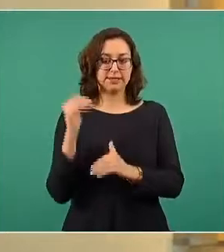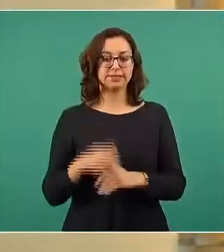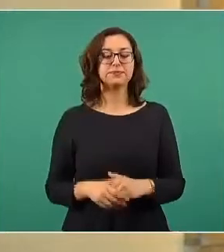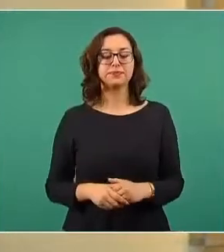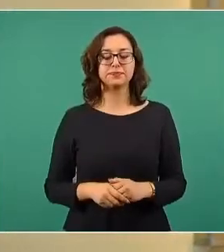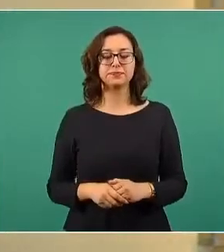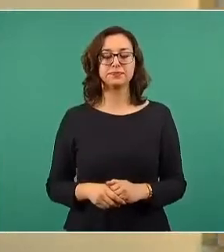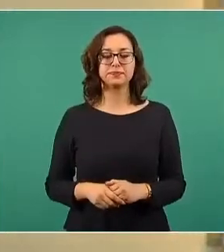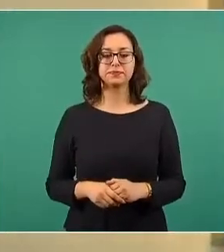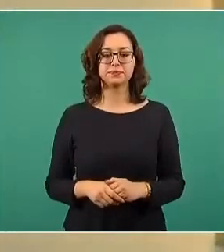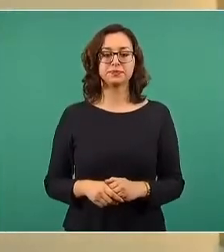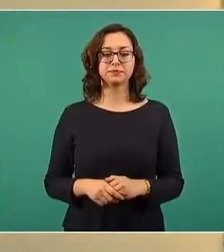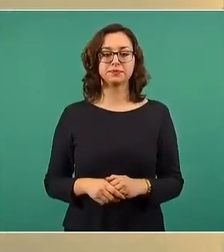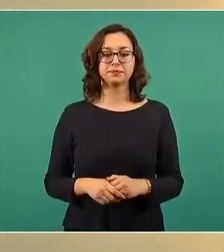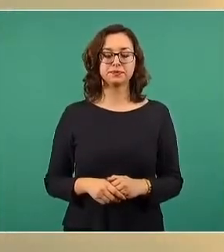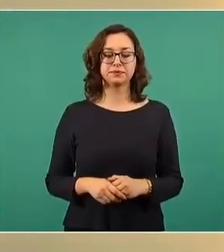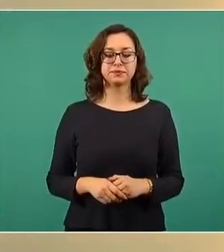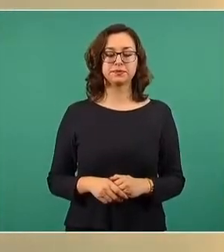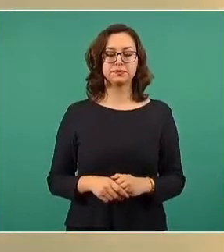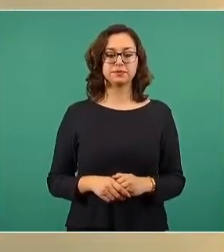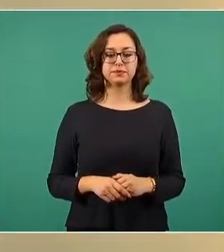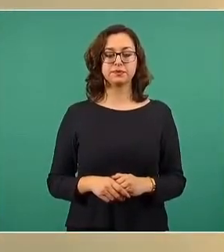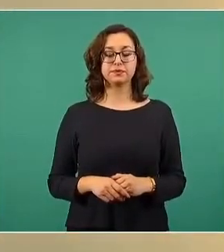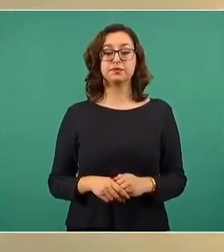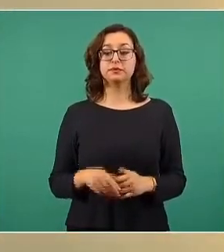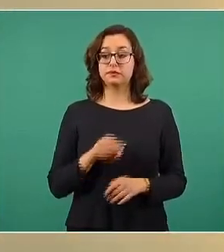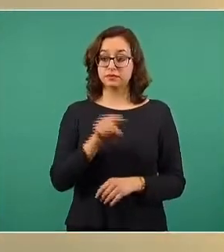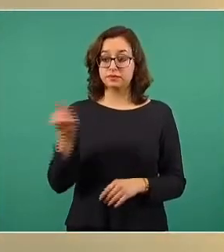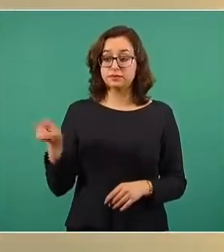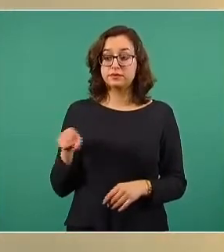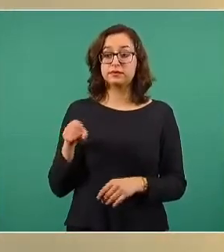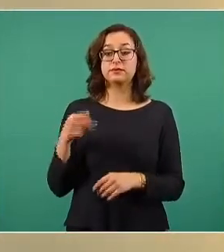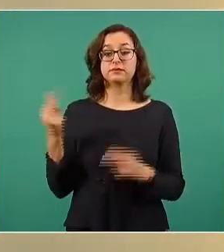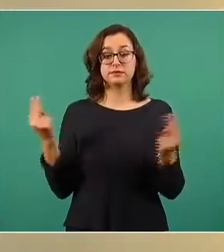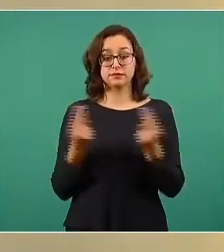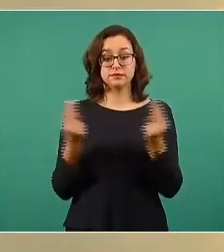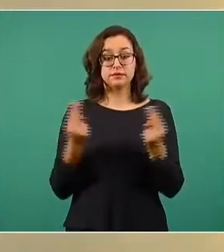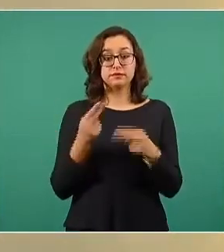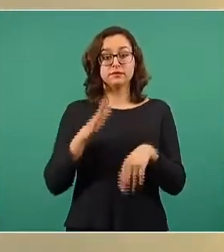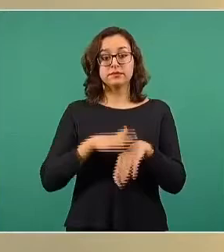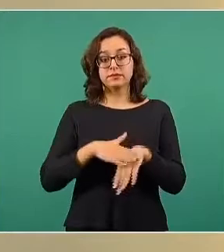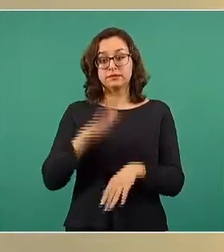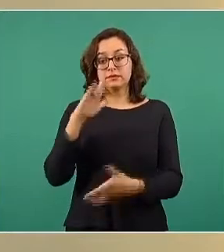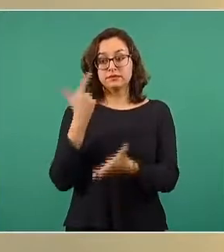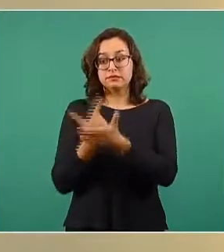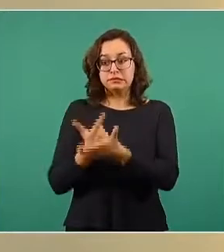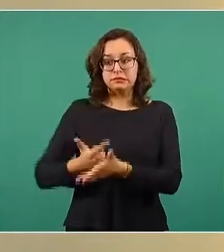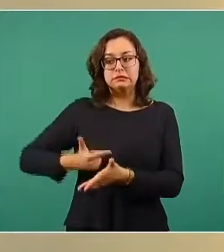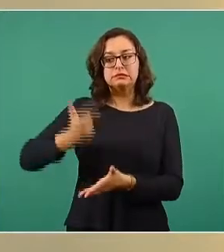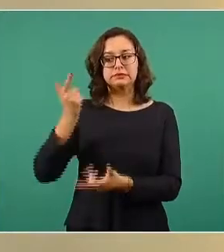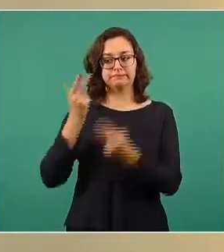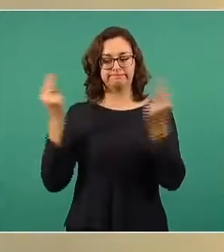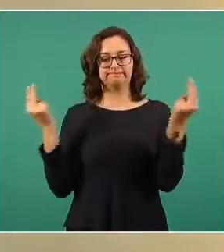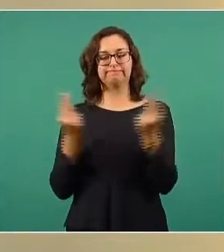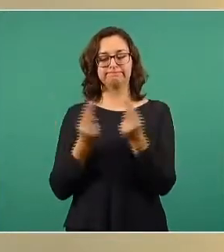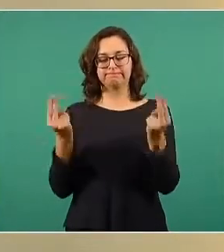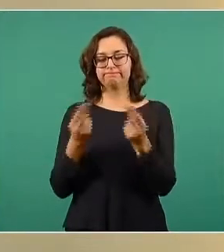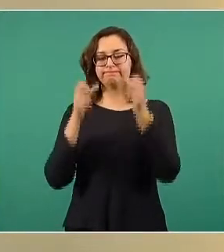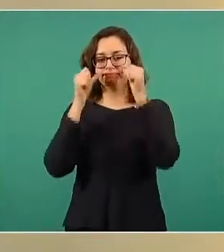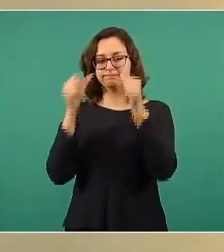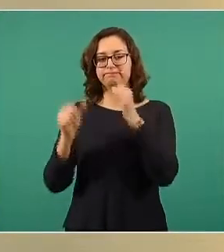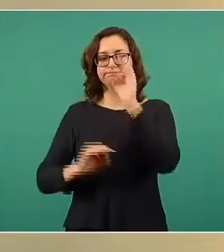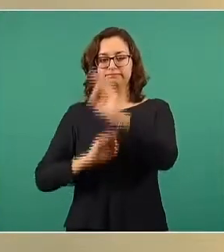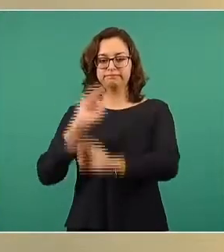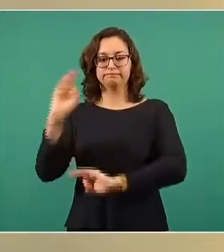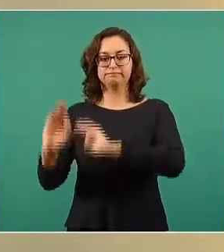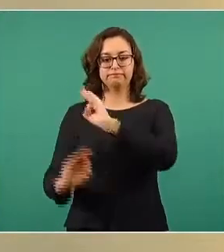que cuentan con un respirador mecánico para aquellas personas que requieren de cuidados críticos en la atención